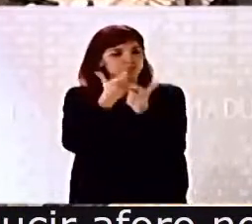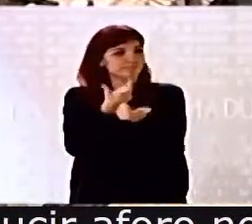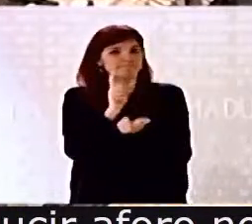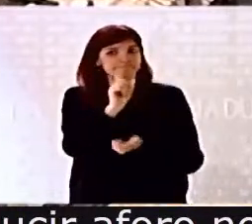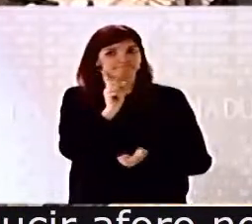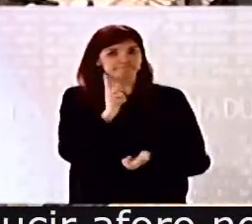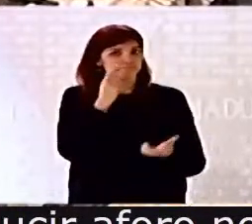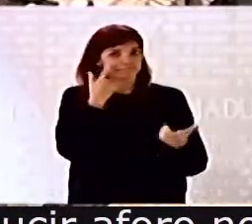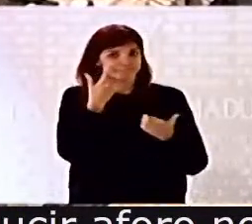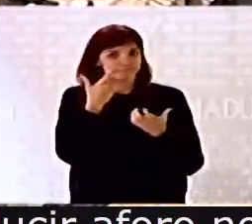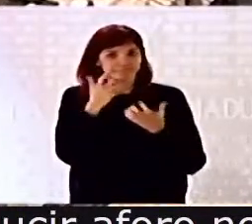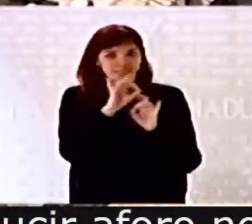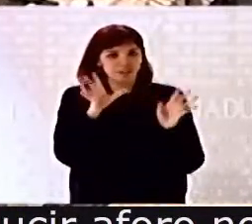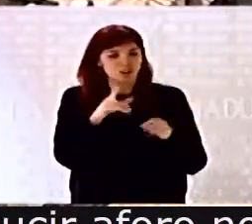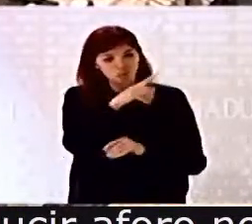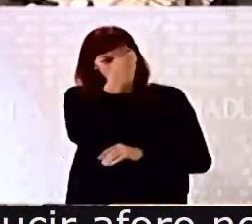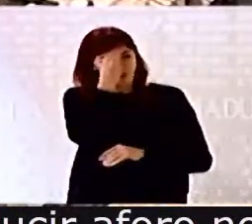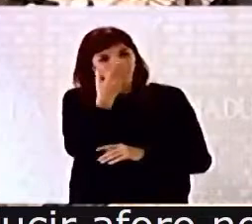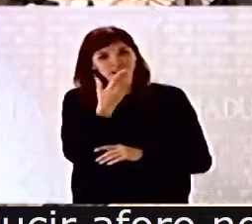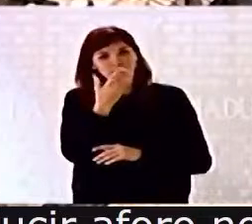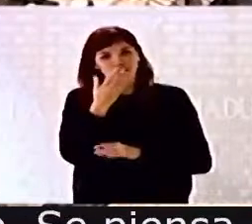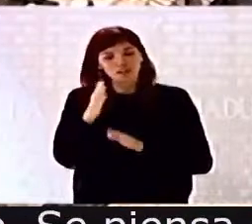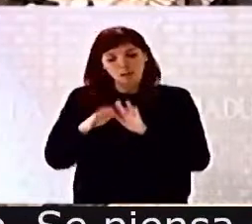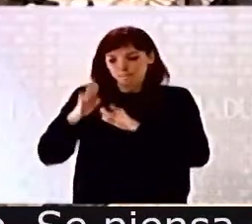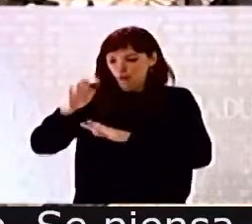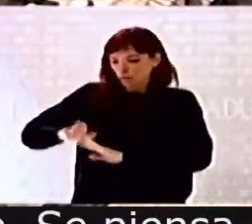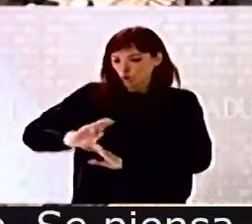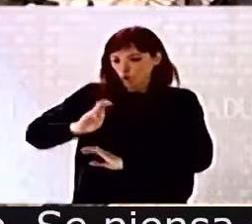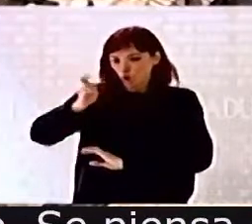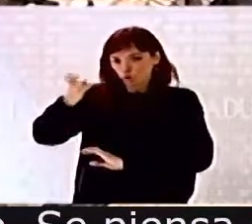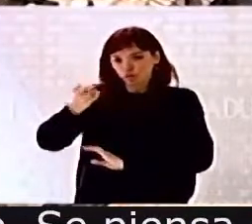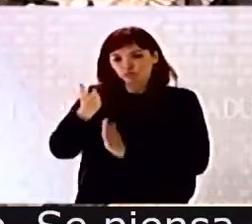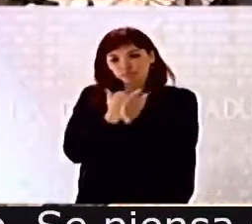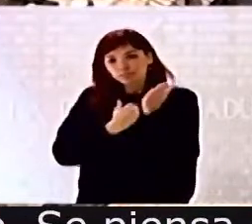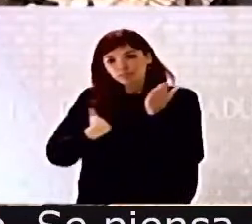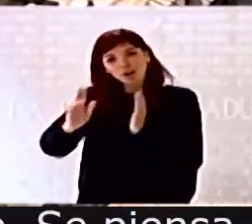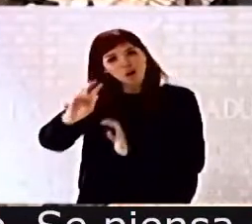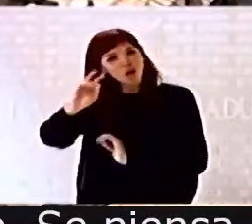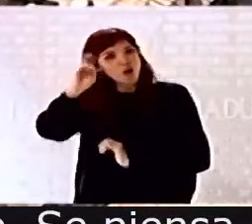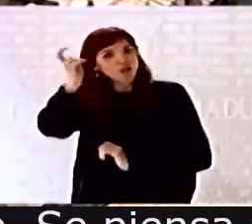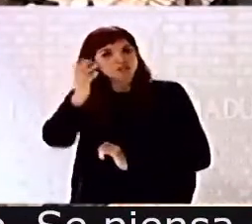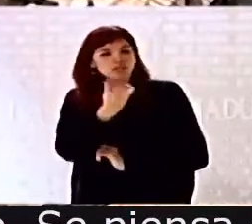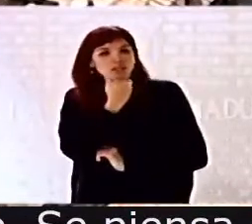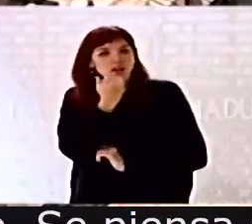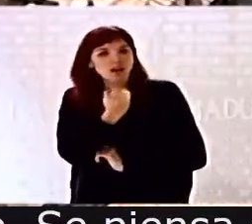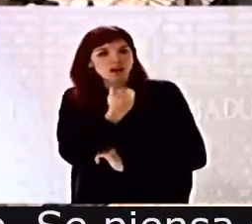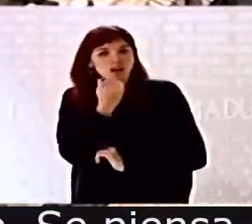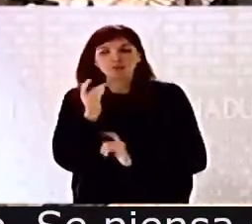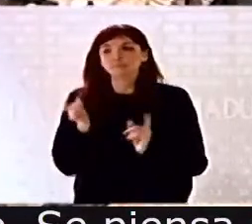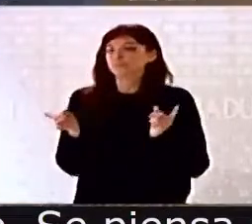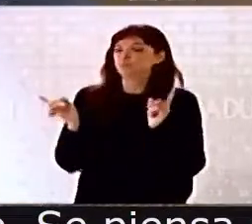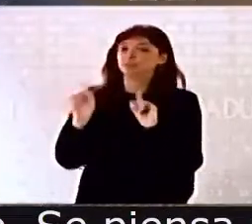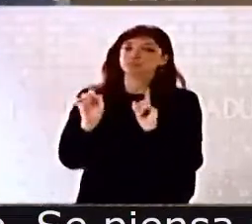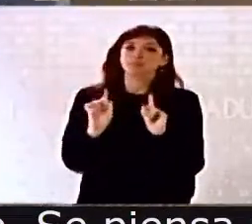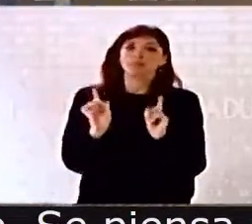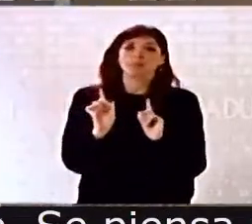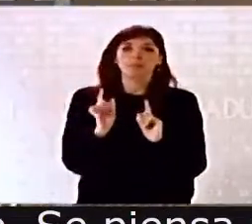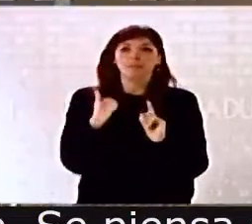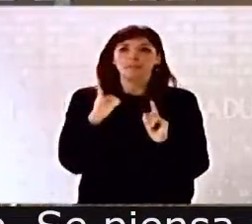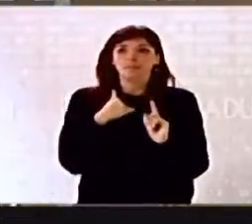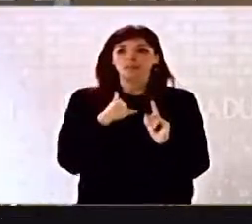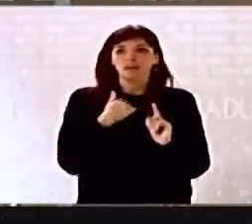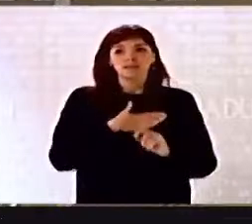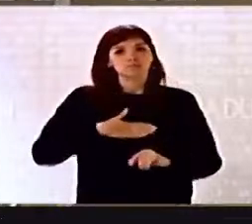exige. ¿Se está pensando en dar algún paso más a estas reducciones de aforo? No, yo estoy